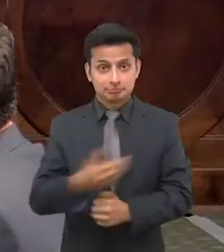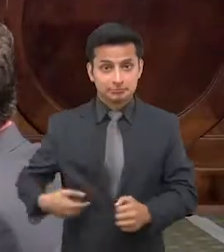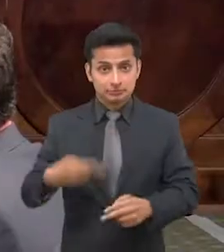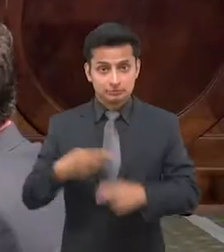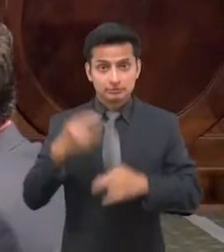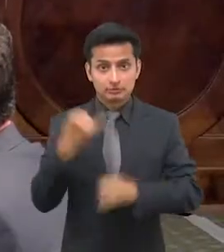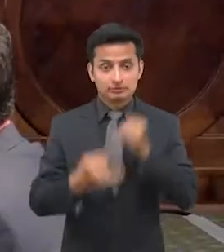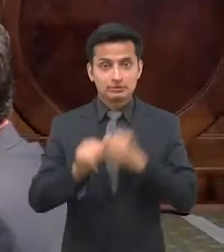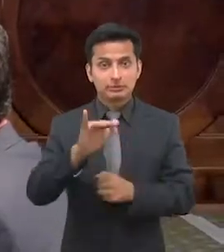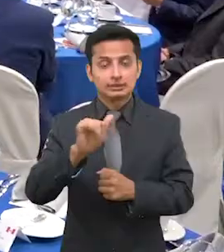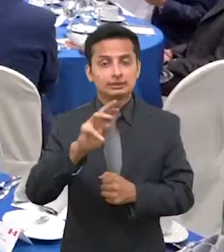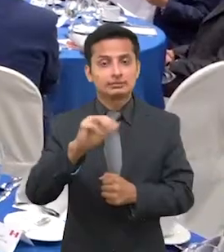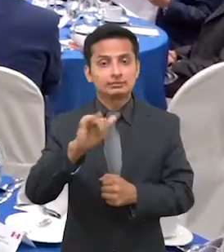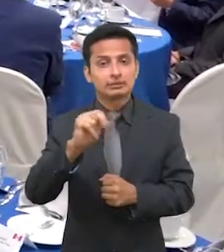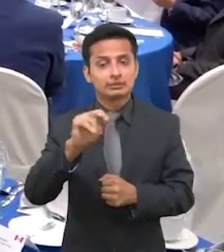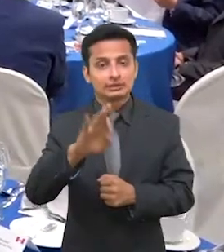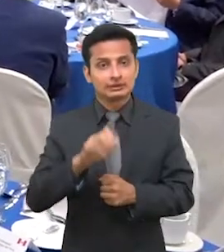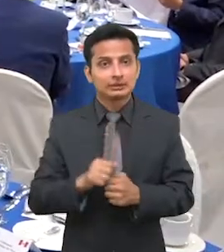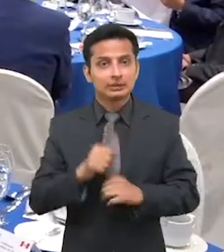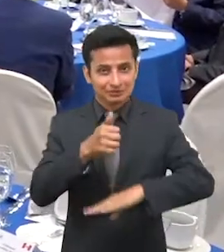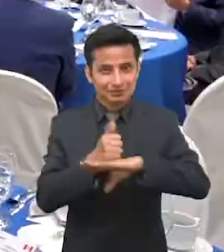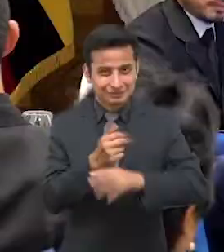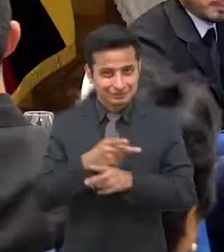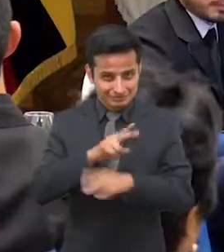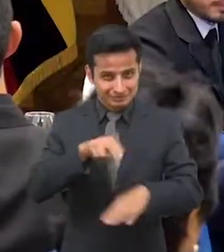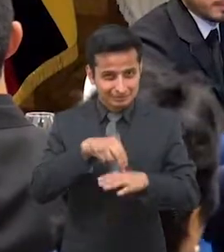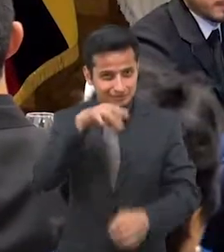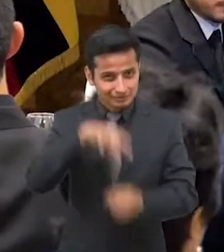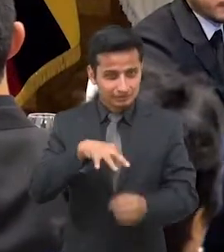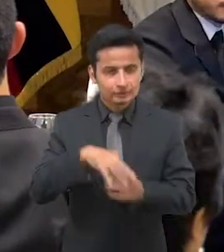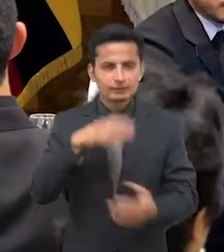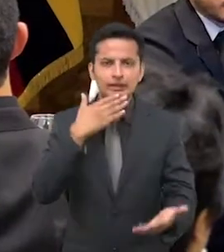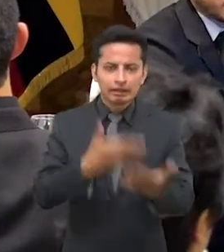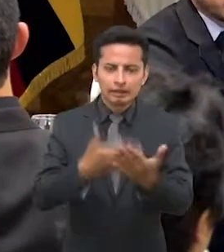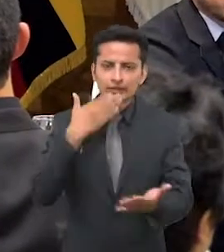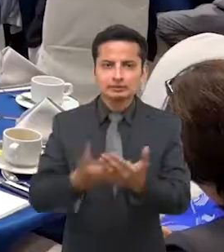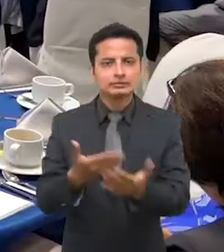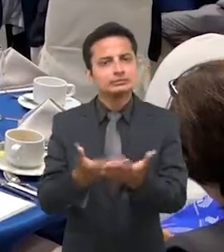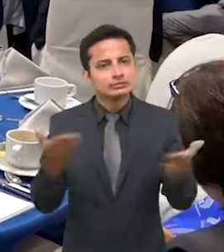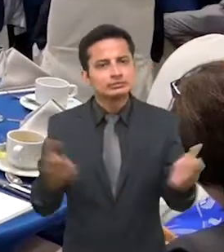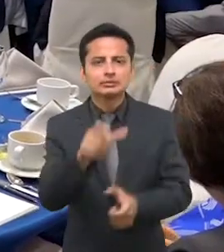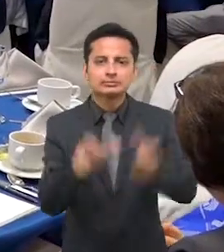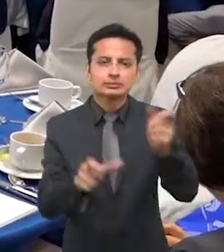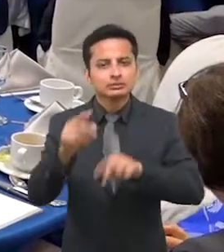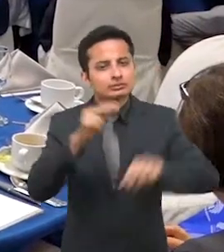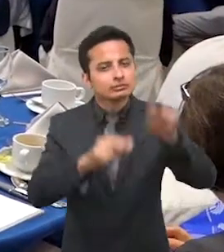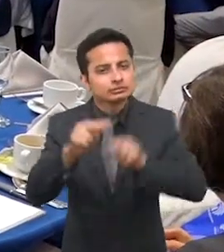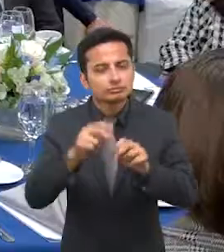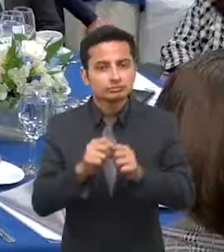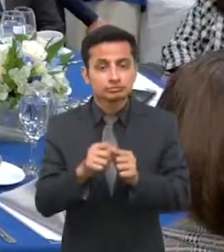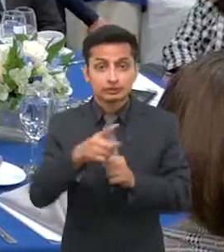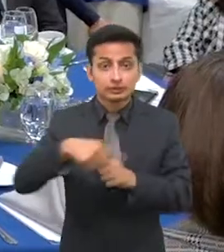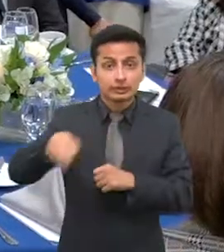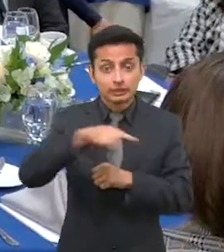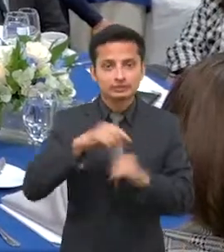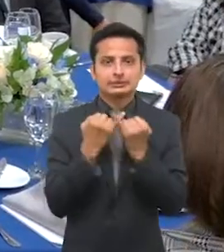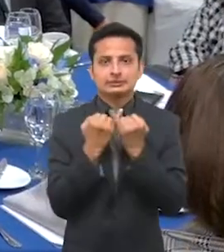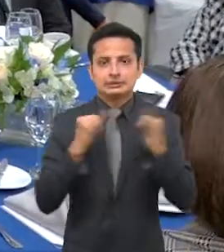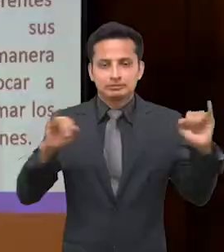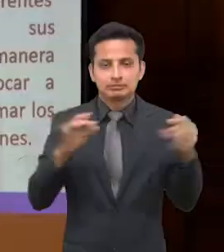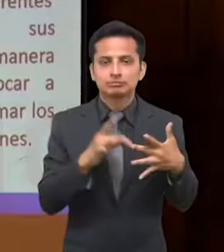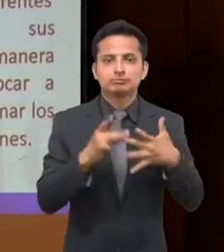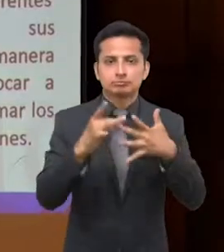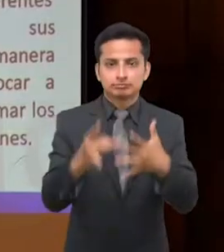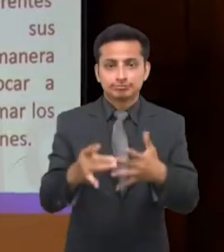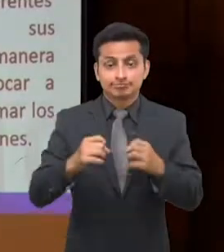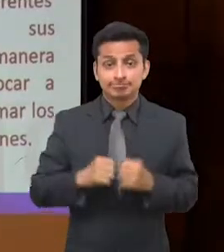Diana Tamaint, presidenta del CNE, agradeció la participación de las misiones de observadores electorales en modalidad